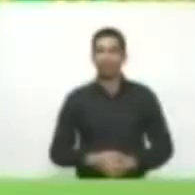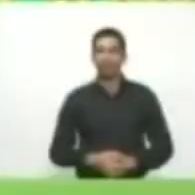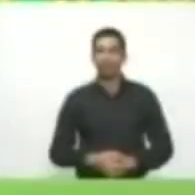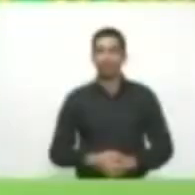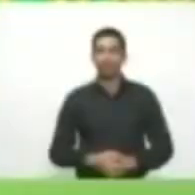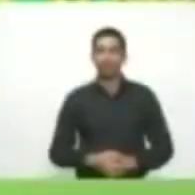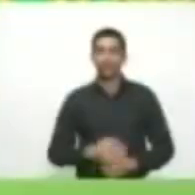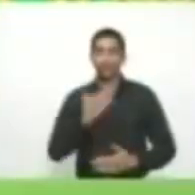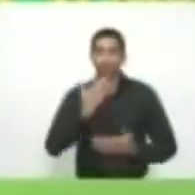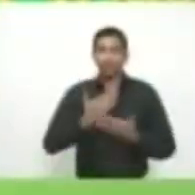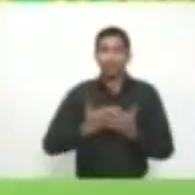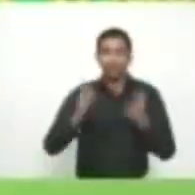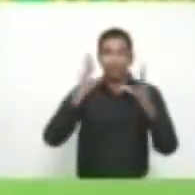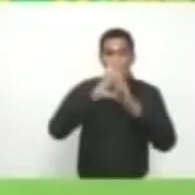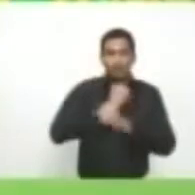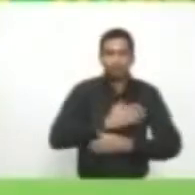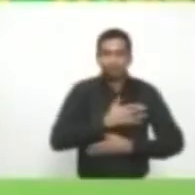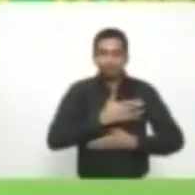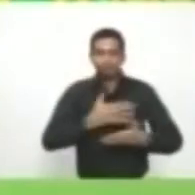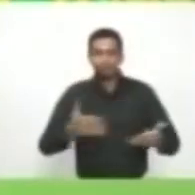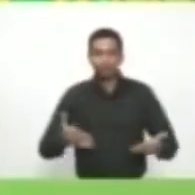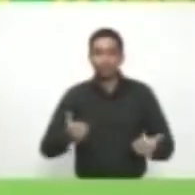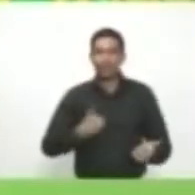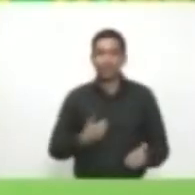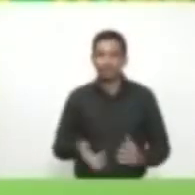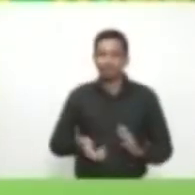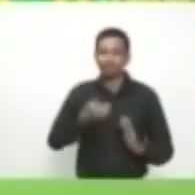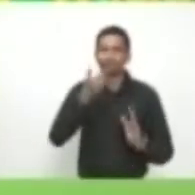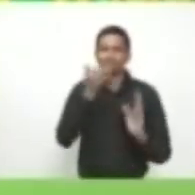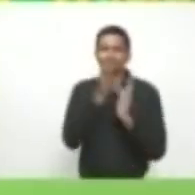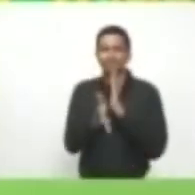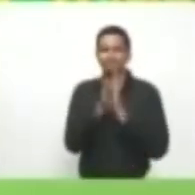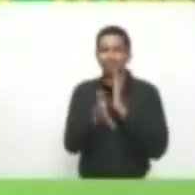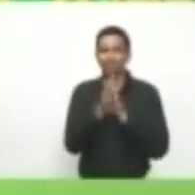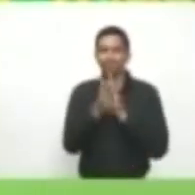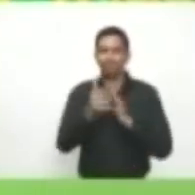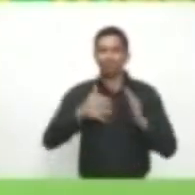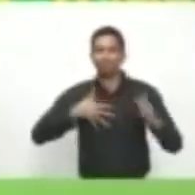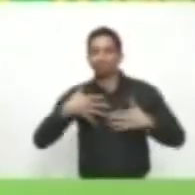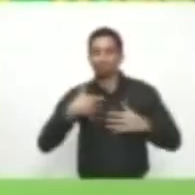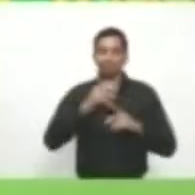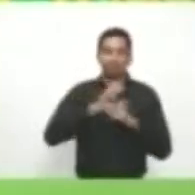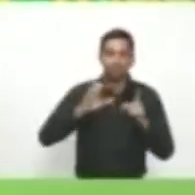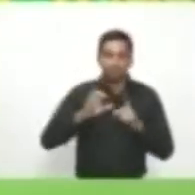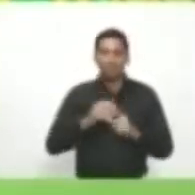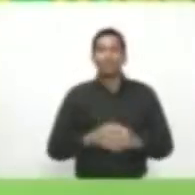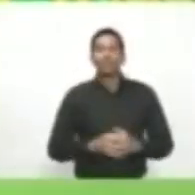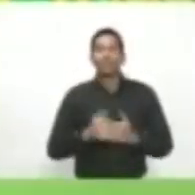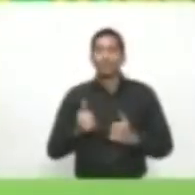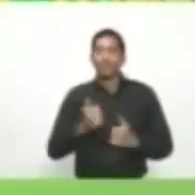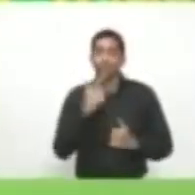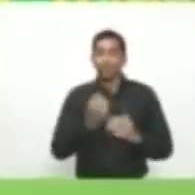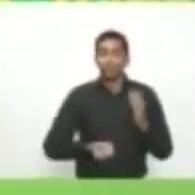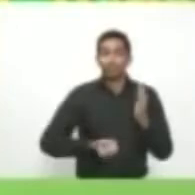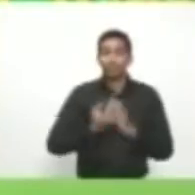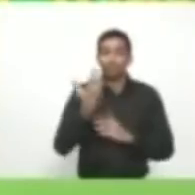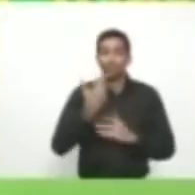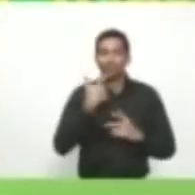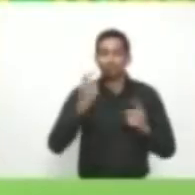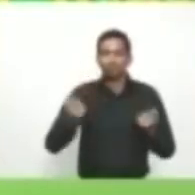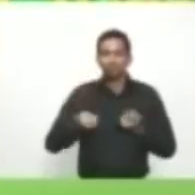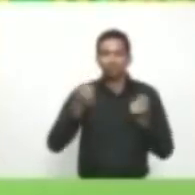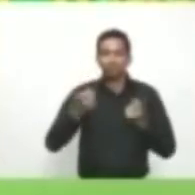Muy buenas noches y bienvenidos. Aquí les tengo la mejor información del entretenimiento. Y Por tus besos, así se llama la nueva producción